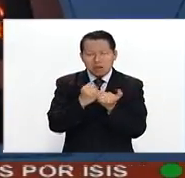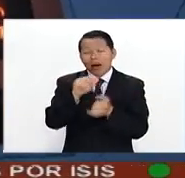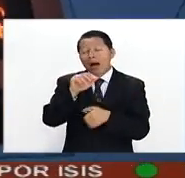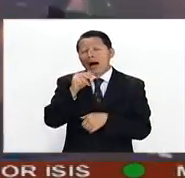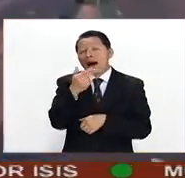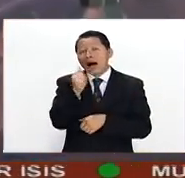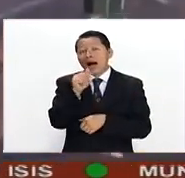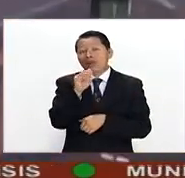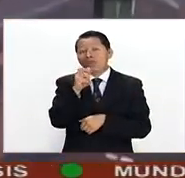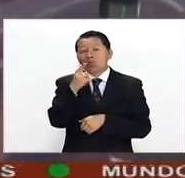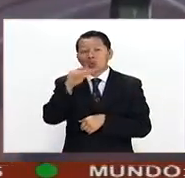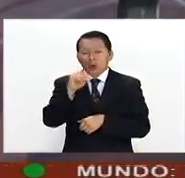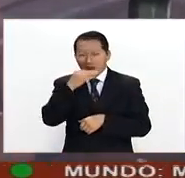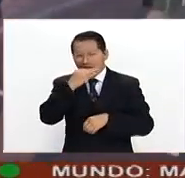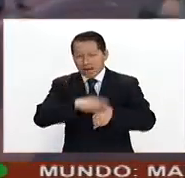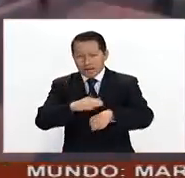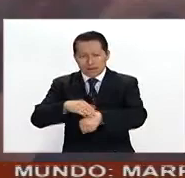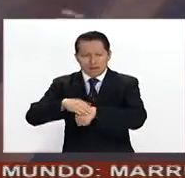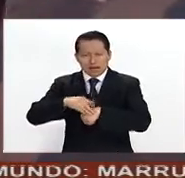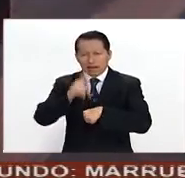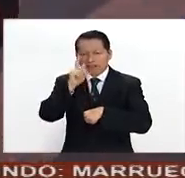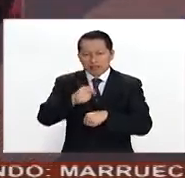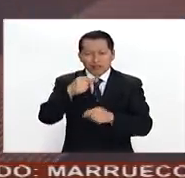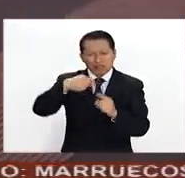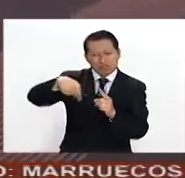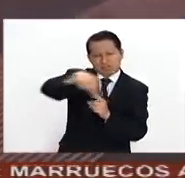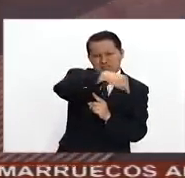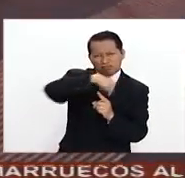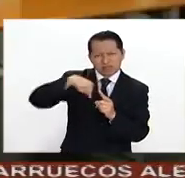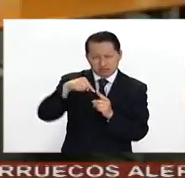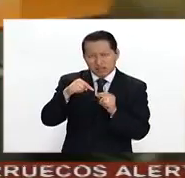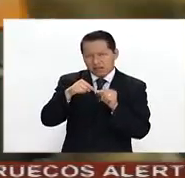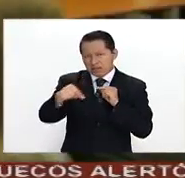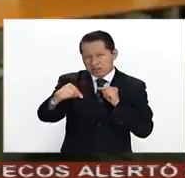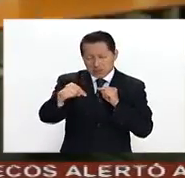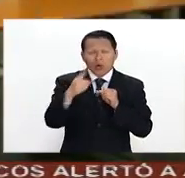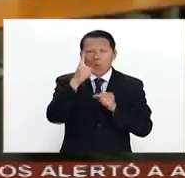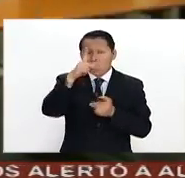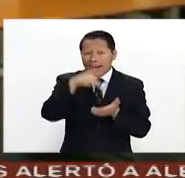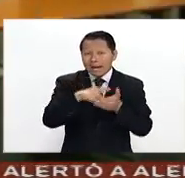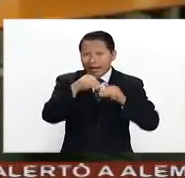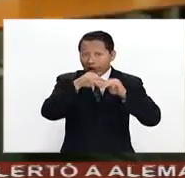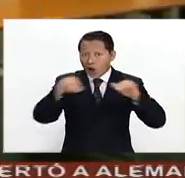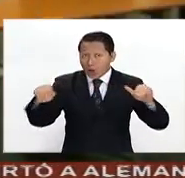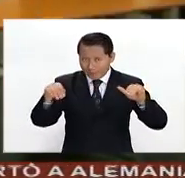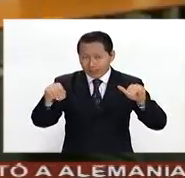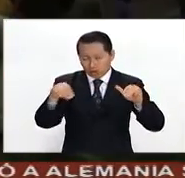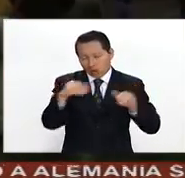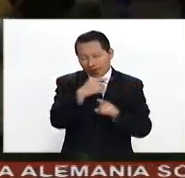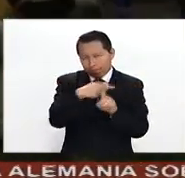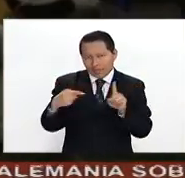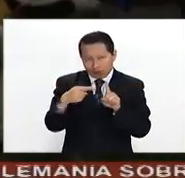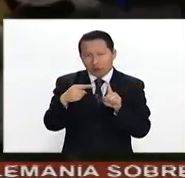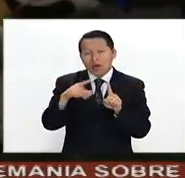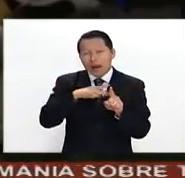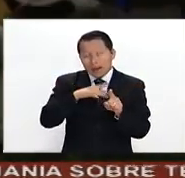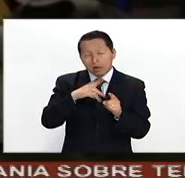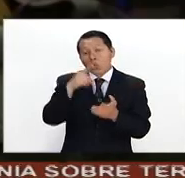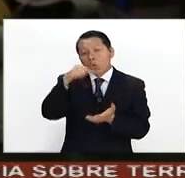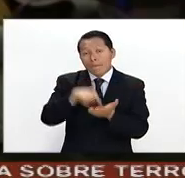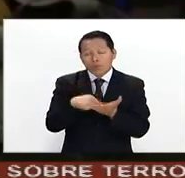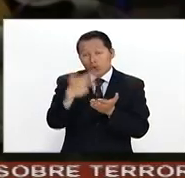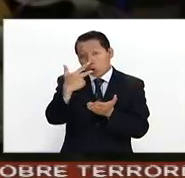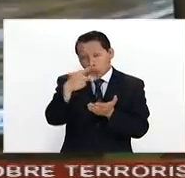Augsburgo ordenaron que nadie esté en un radio de 1,5 kilómetros de la bomba de 1.8 toneladas que se